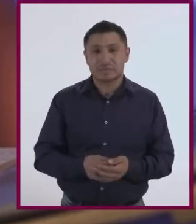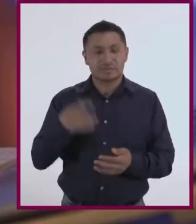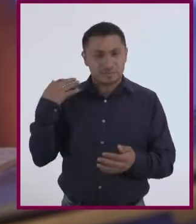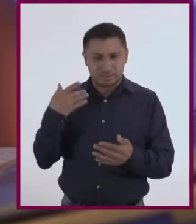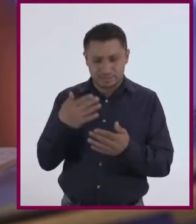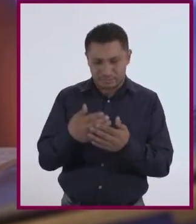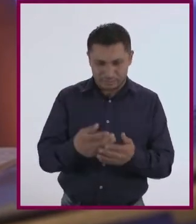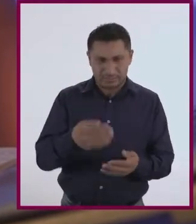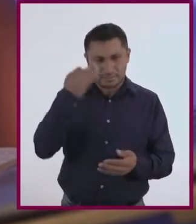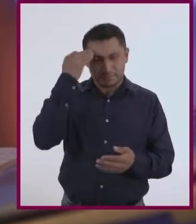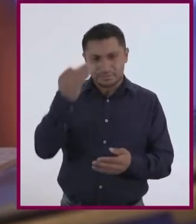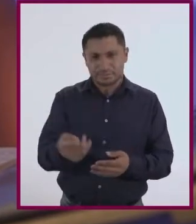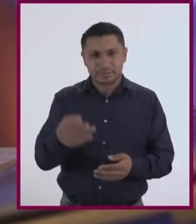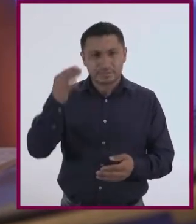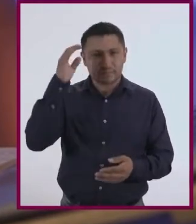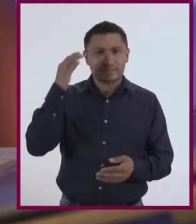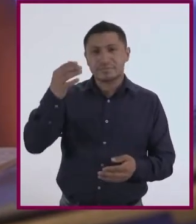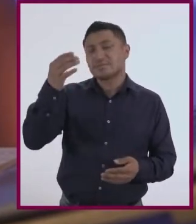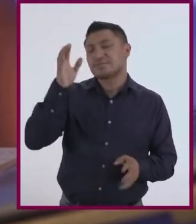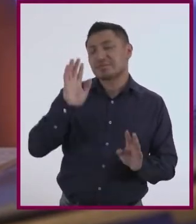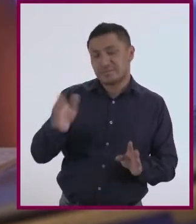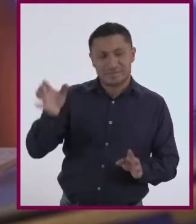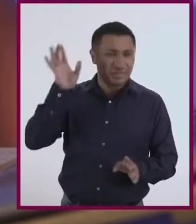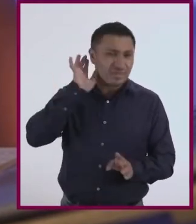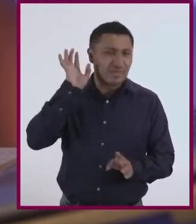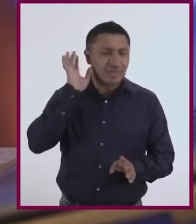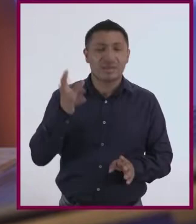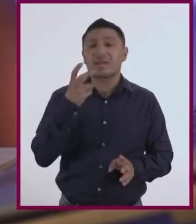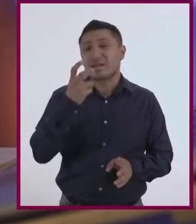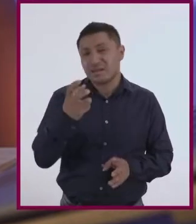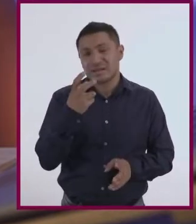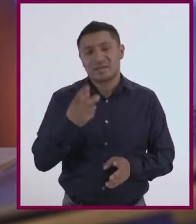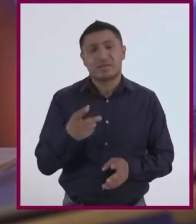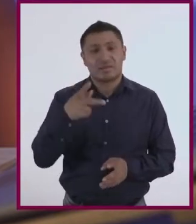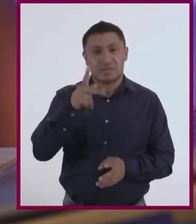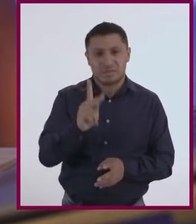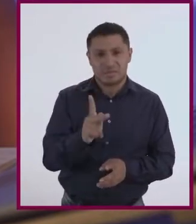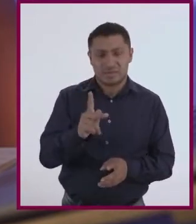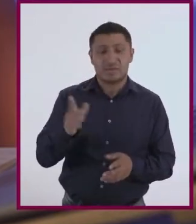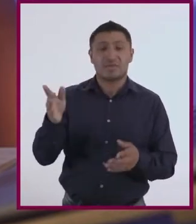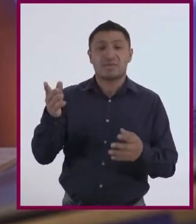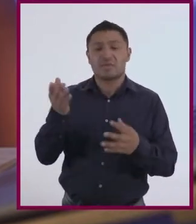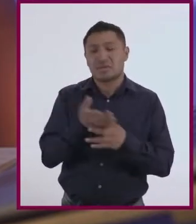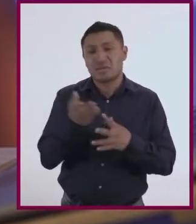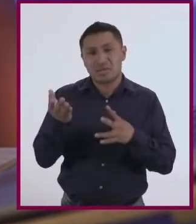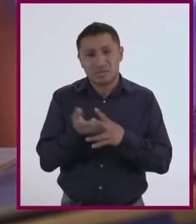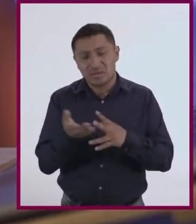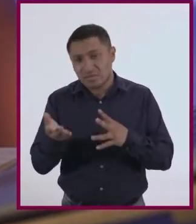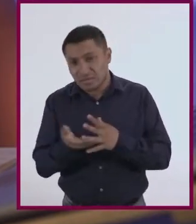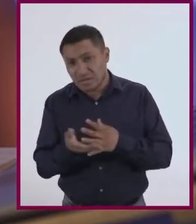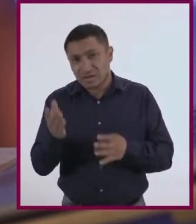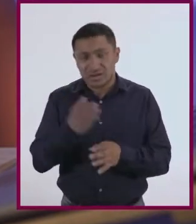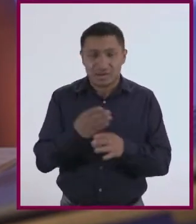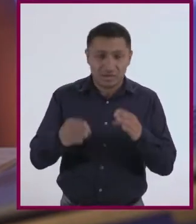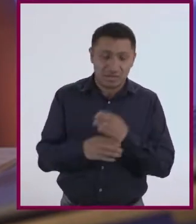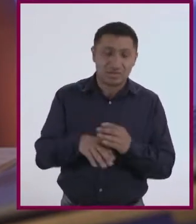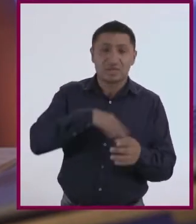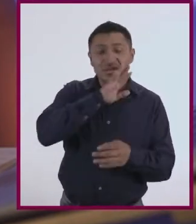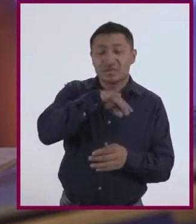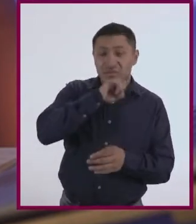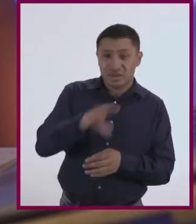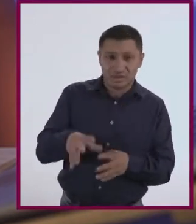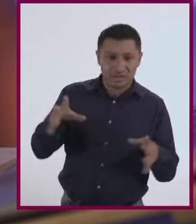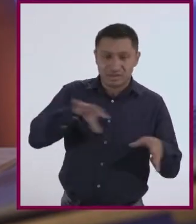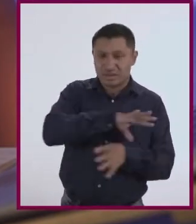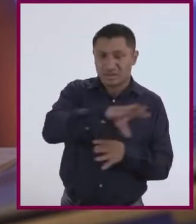escuchando esto de separar los residuos que generamos en casa, pero la verdad es que a veces, aunque se separen en casa, llega el camión de la basura y se los lleva juntos